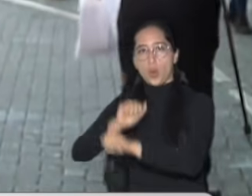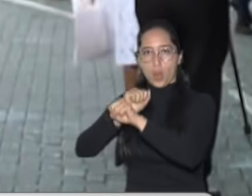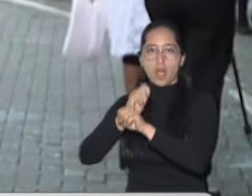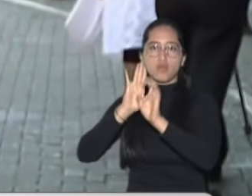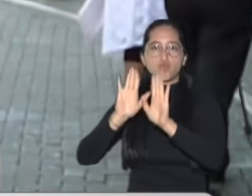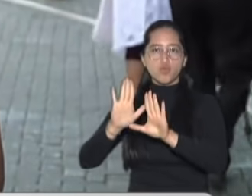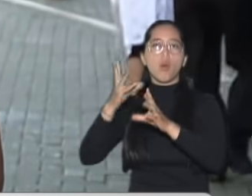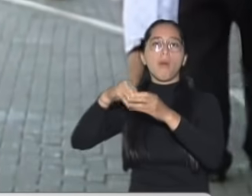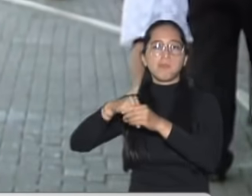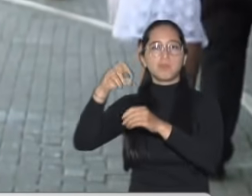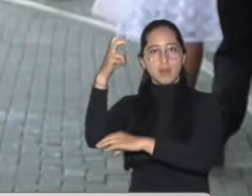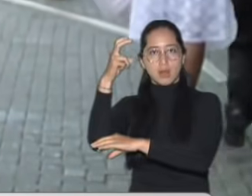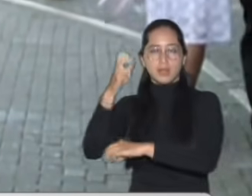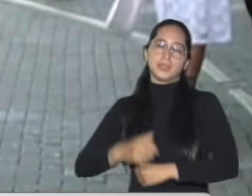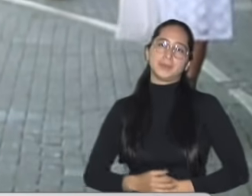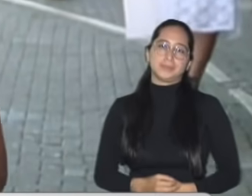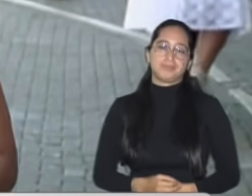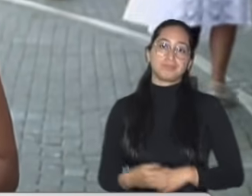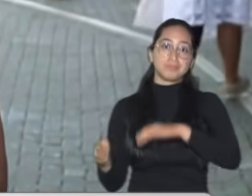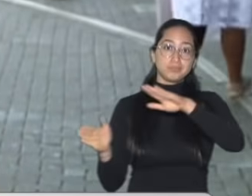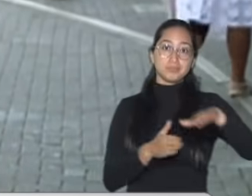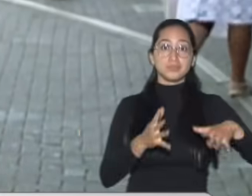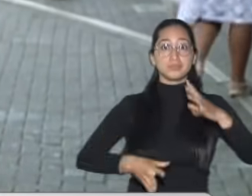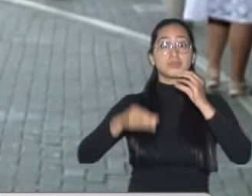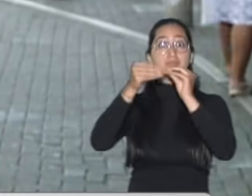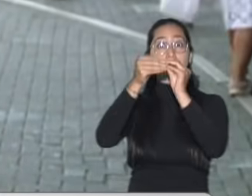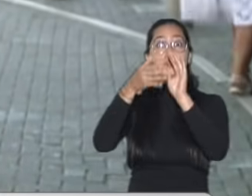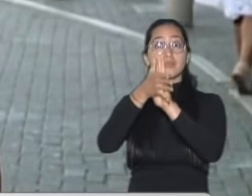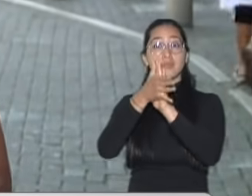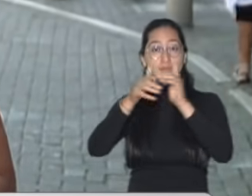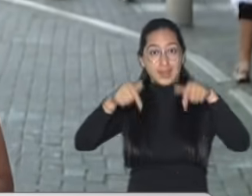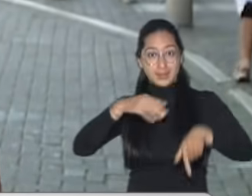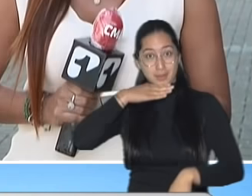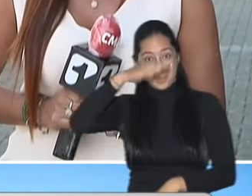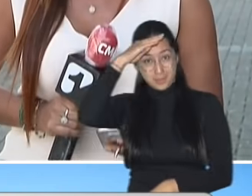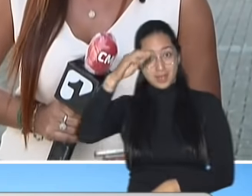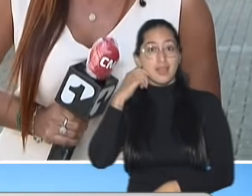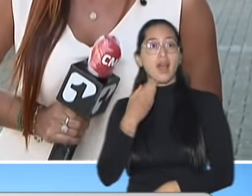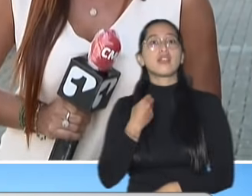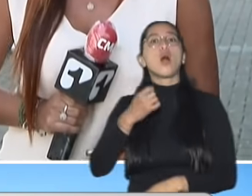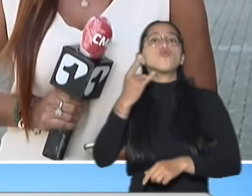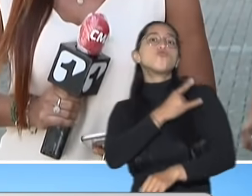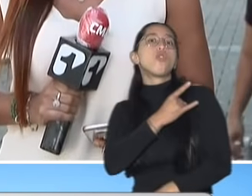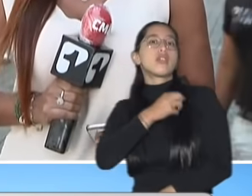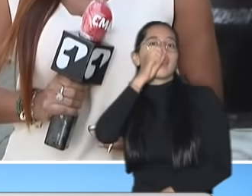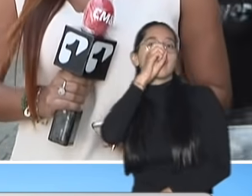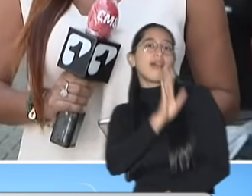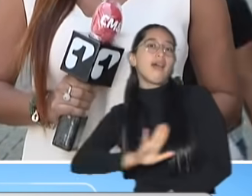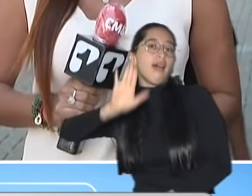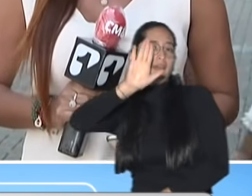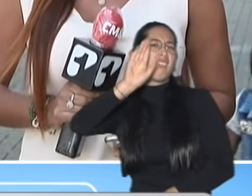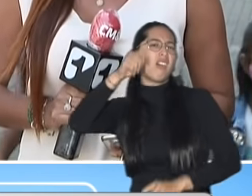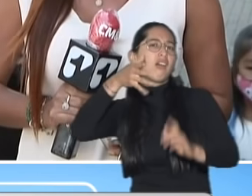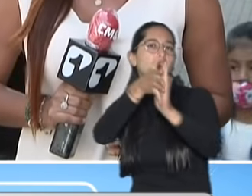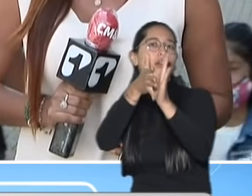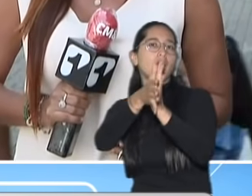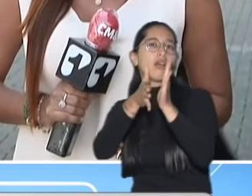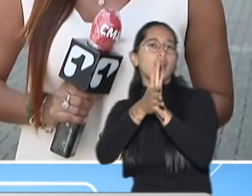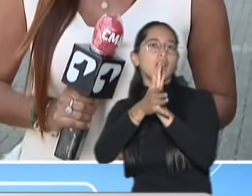de la capital antioqueña, la Universidad Nacional con sede en Medellín puso a disposición del gobierno y también del país